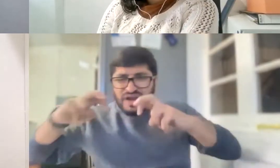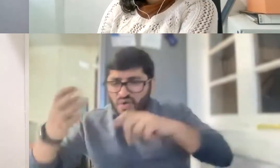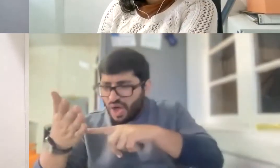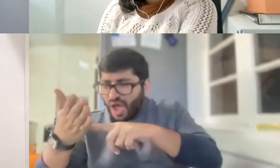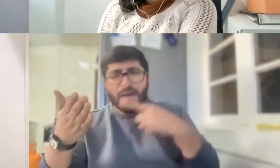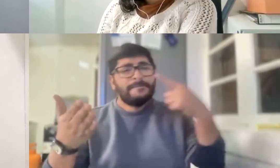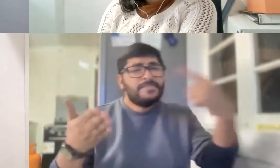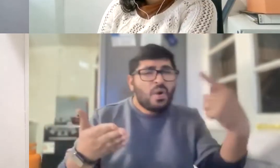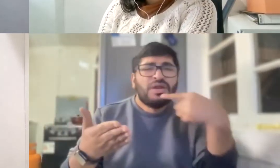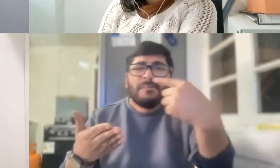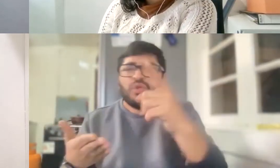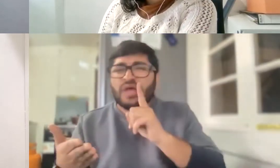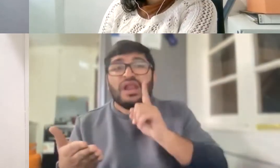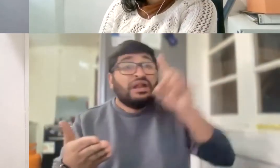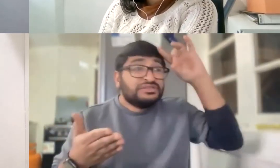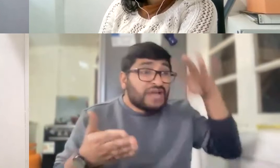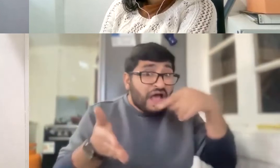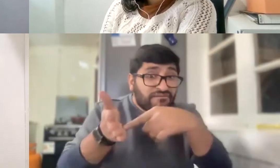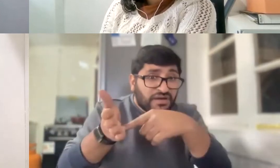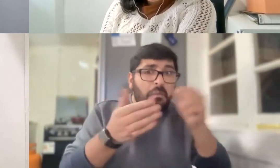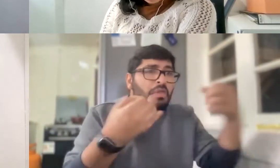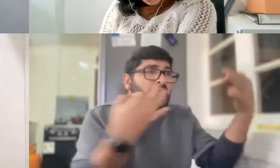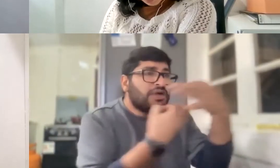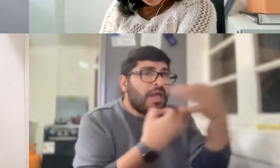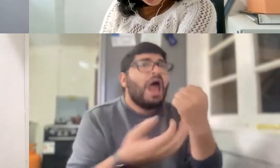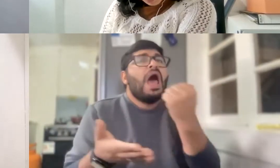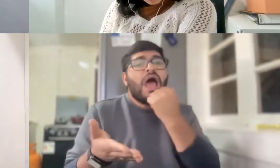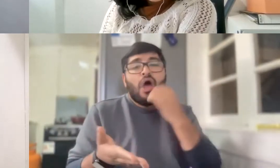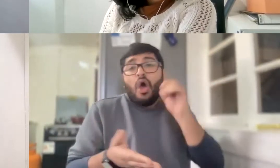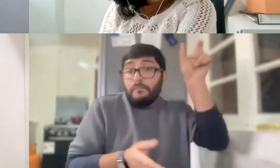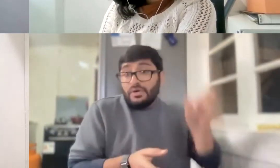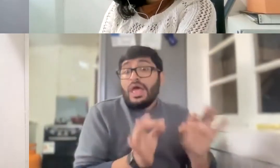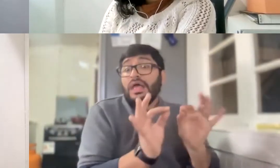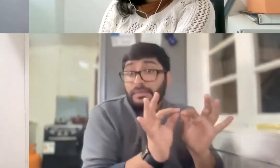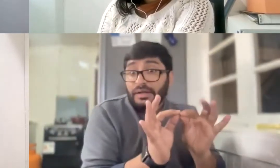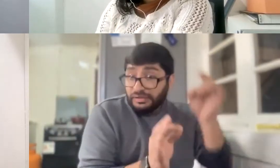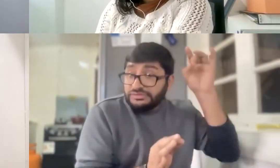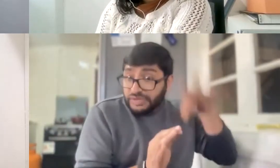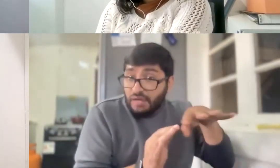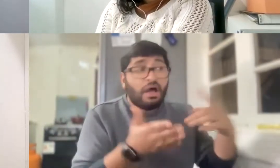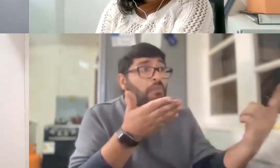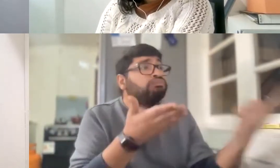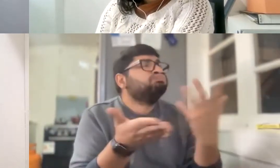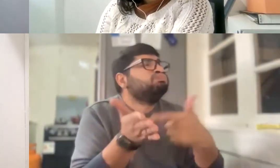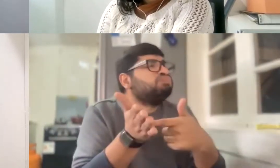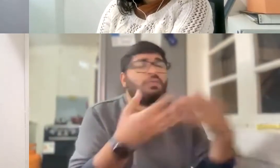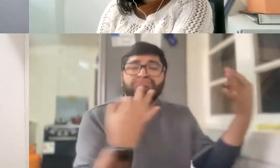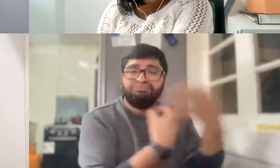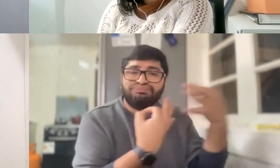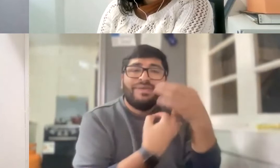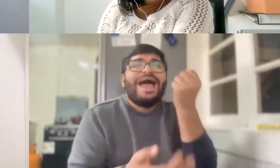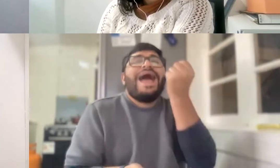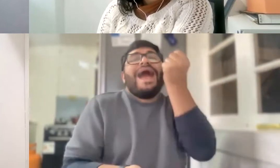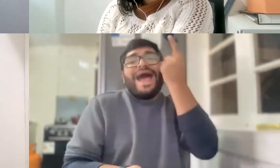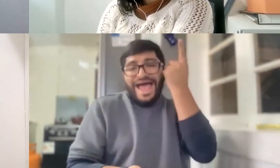importa, yo busco la forma, investigo, busco la tecnología, pregunto, ¿sabes esta palabra? ¿Me explicas por favor en mi lengua? El intérprete